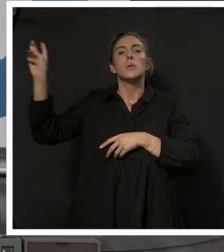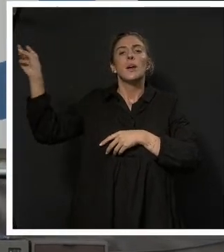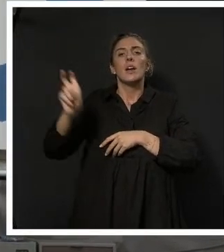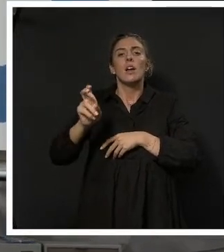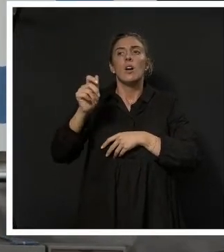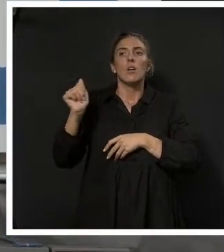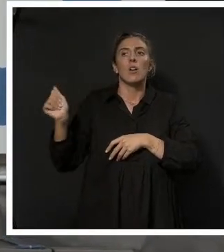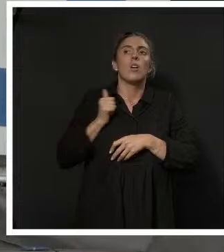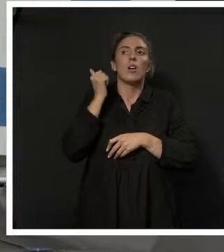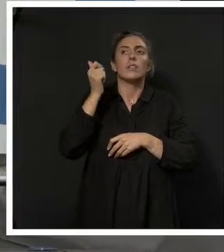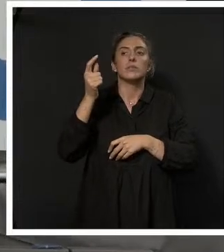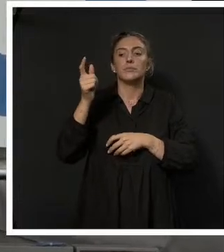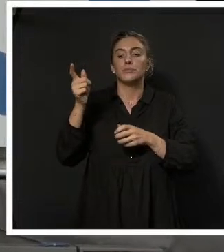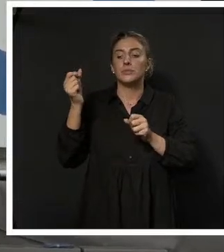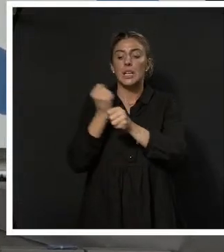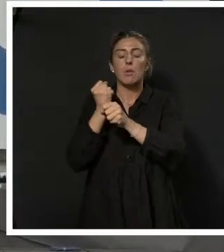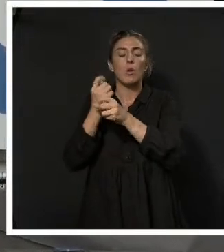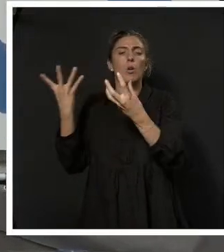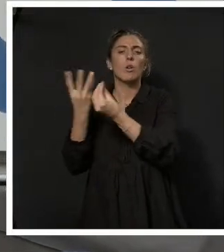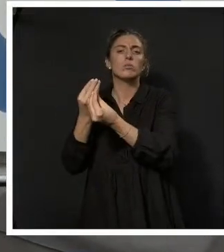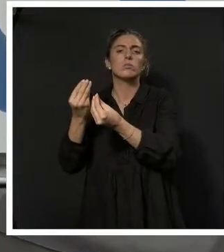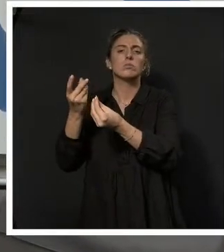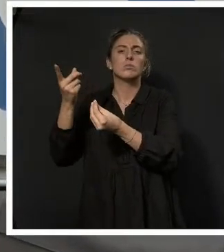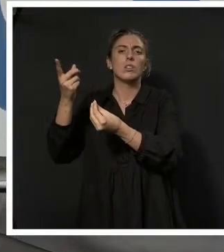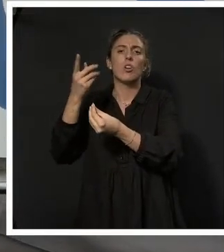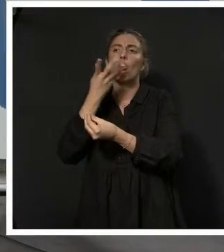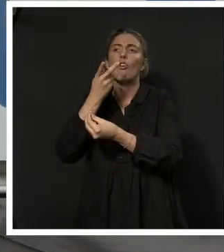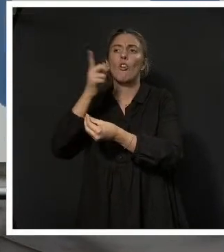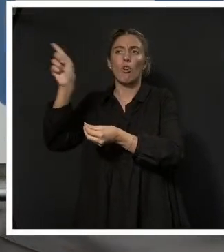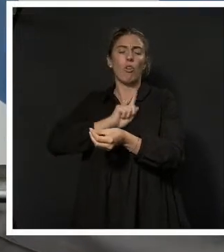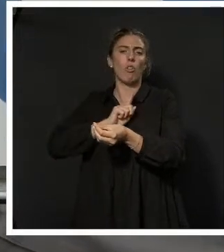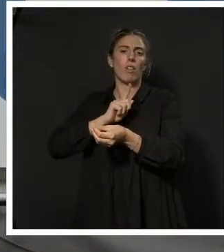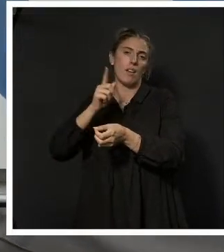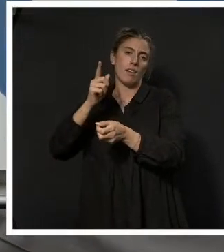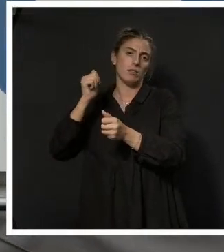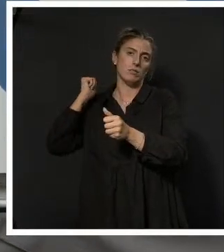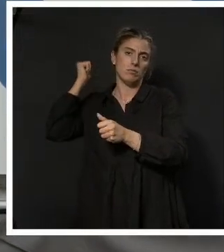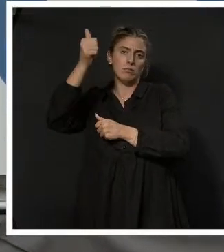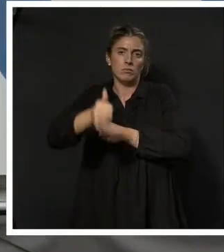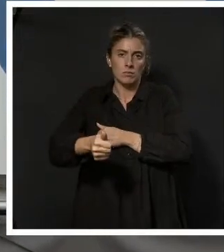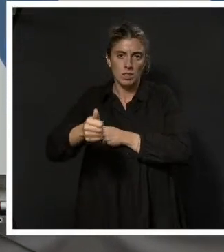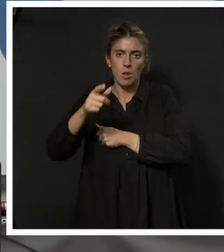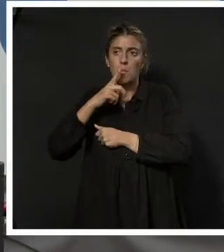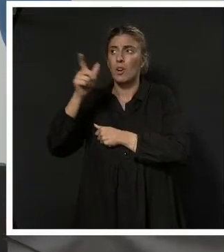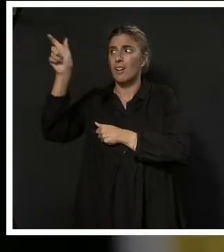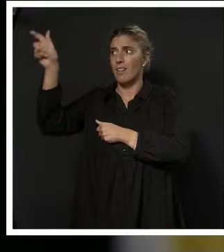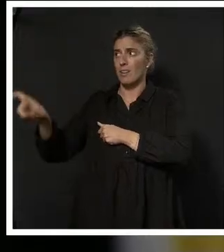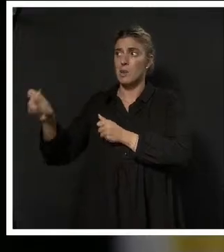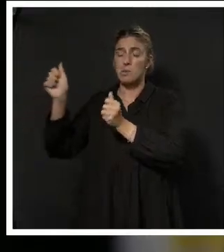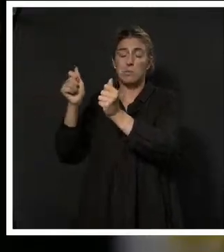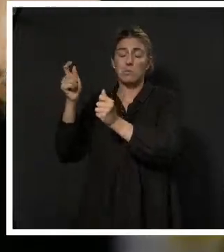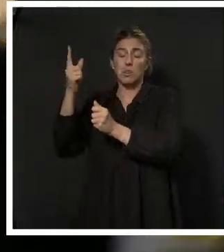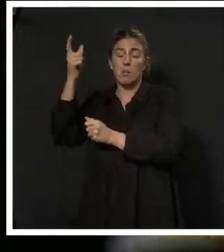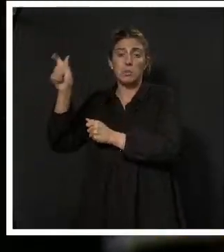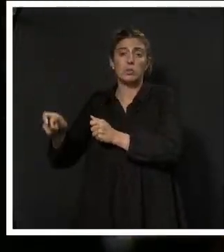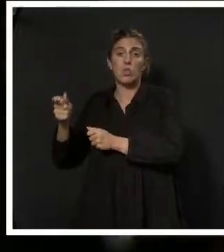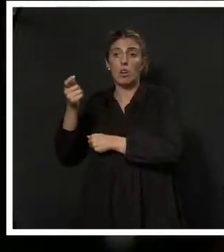que trabajó en turismo muy tosanos que coincidía muy traballo entonces vinieron a comer Ali Porque esa persona